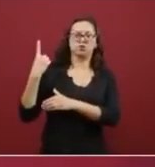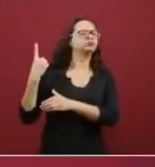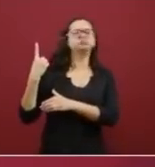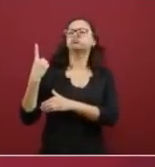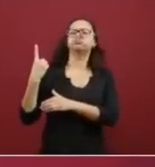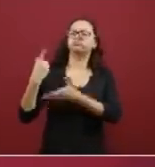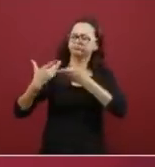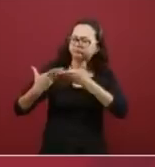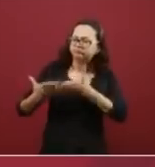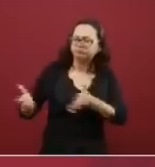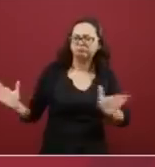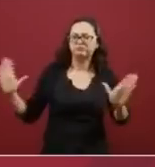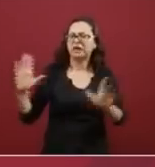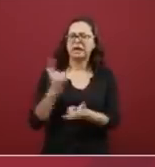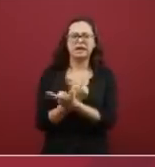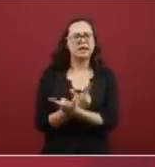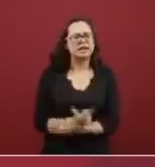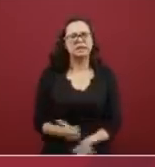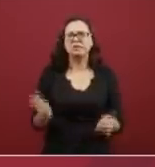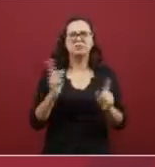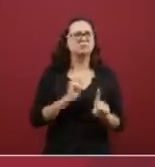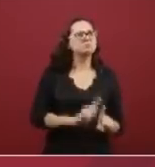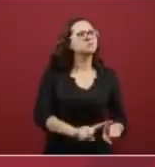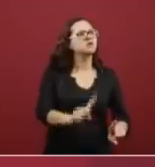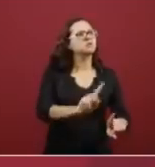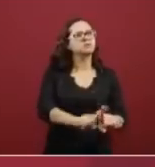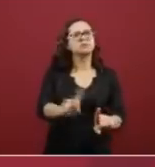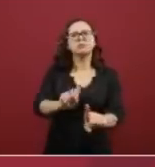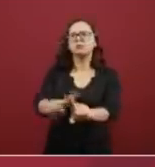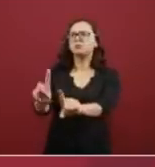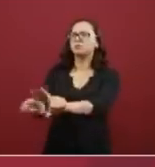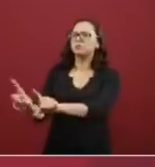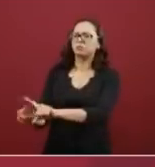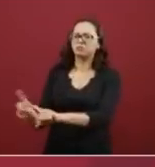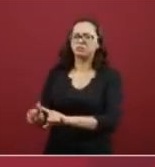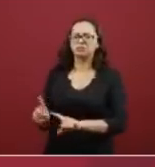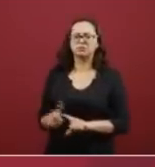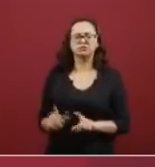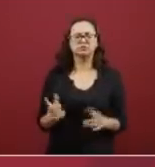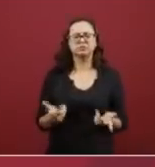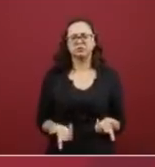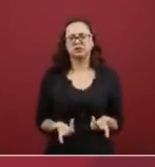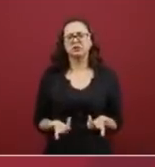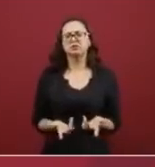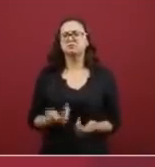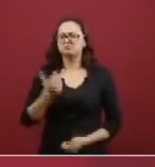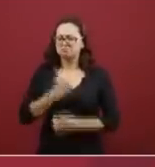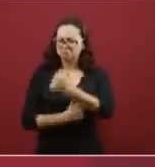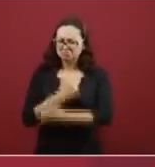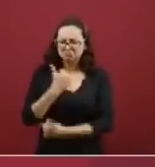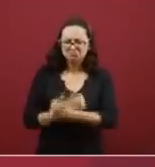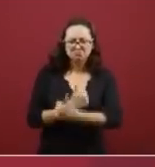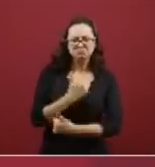libre comercio y una verdadera